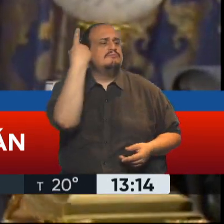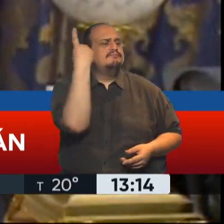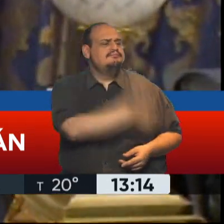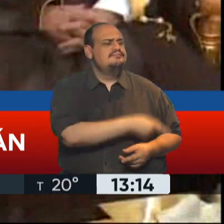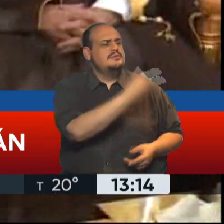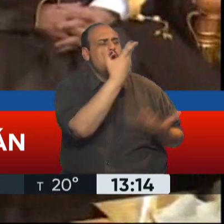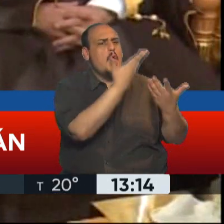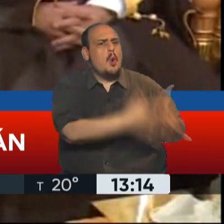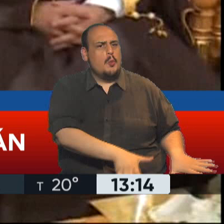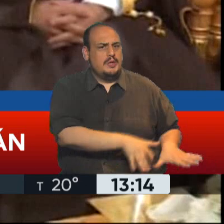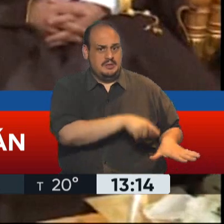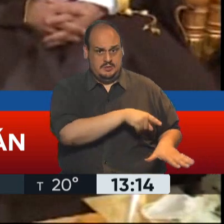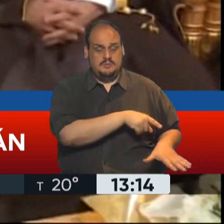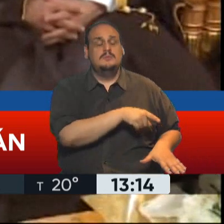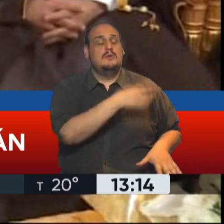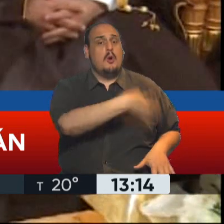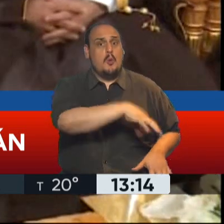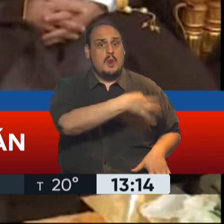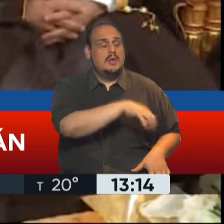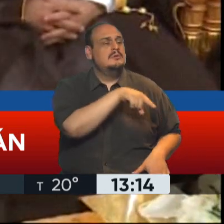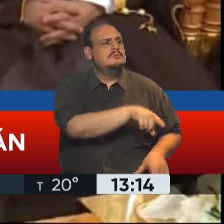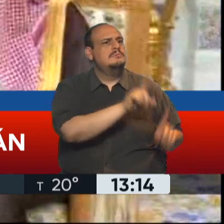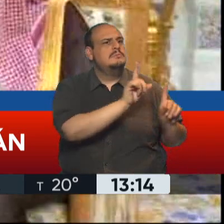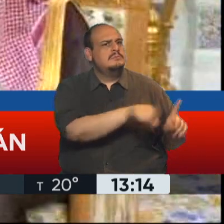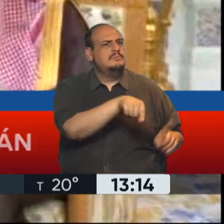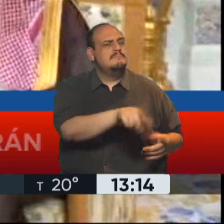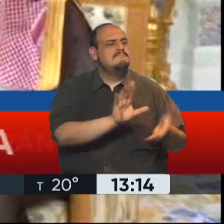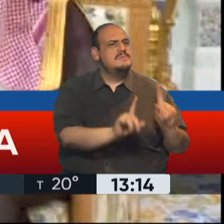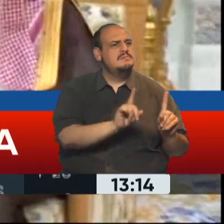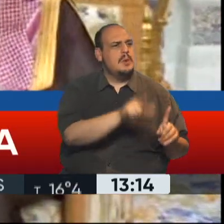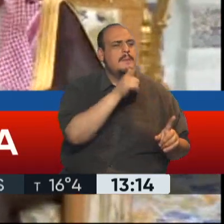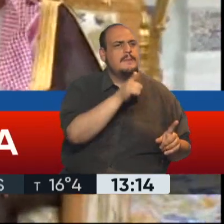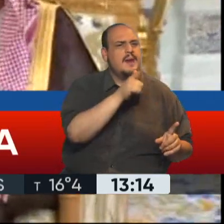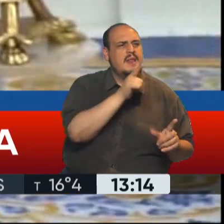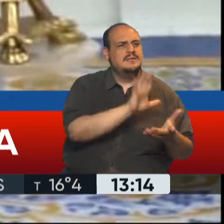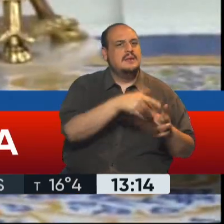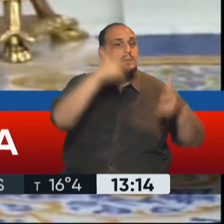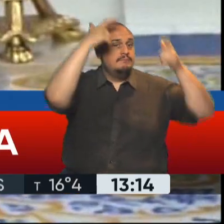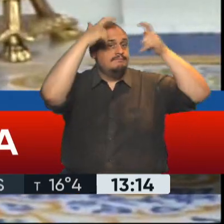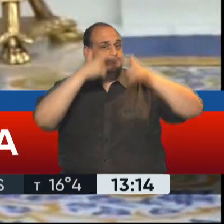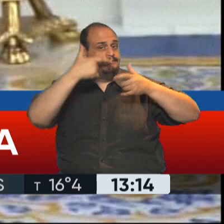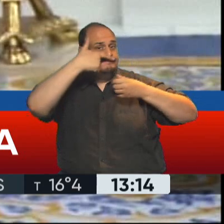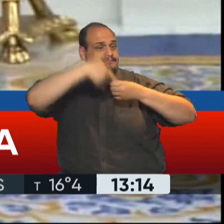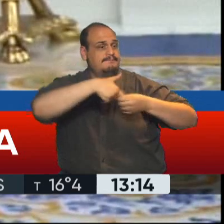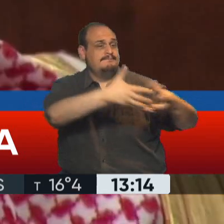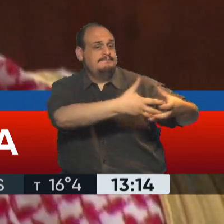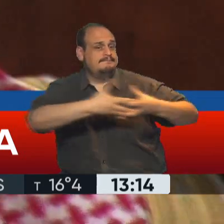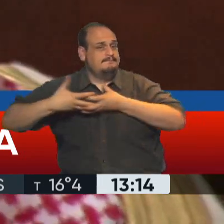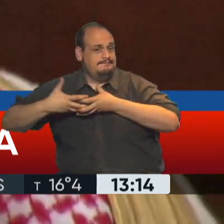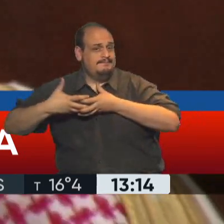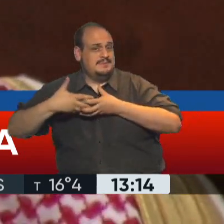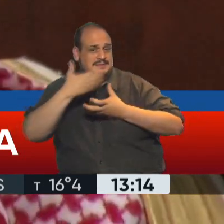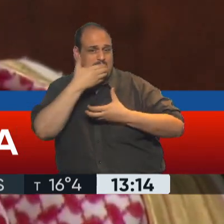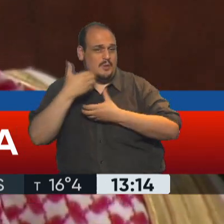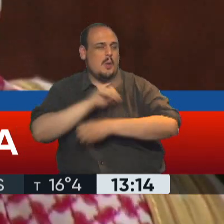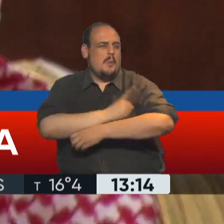este a territorio saudí, donde aparentemente estuvo virtualmente secuestrado por la monarquía petrolera. Pero en el fondo